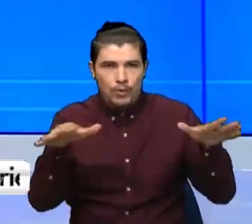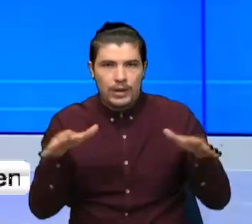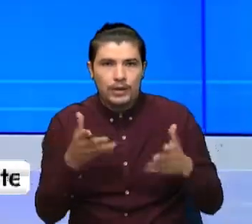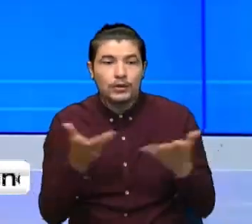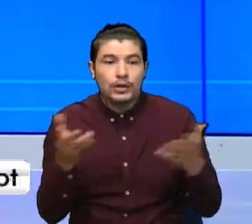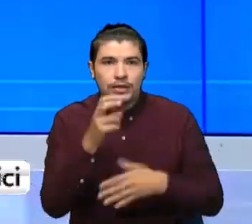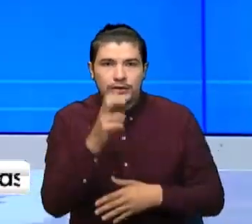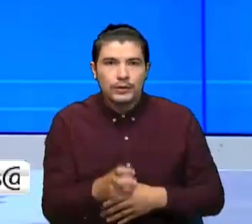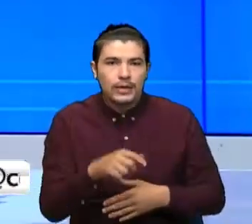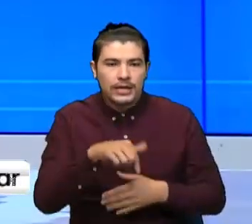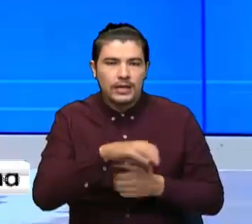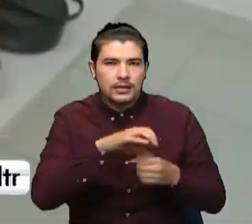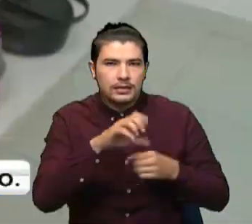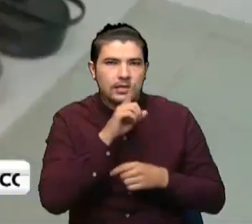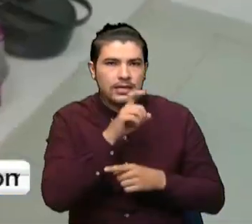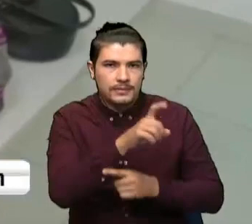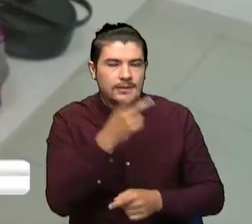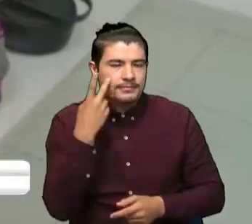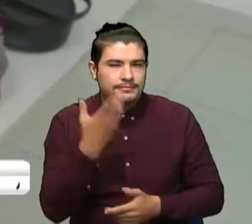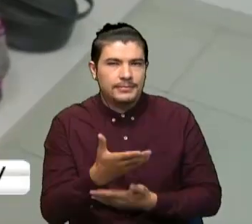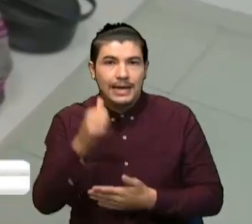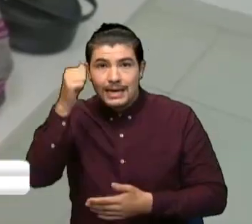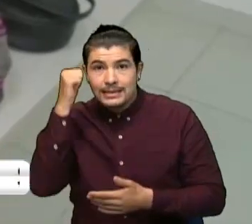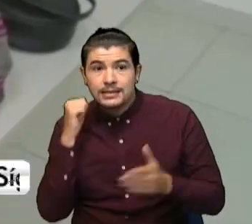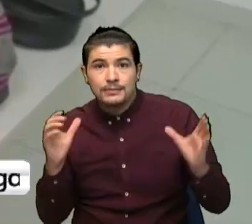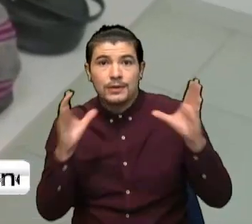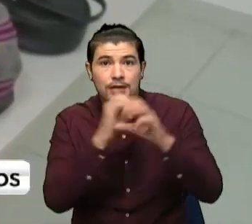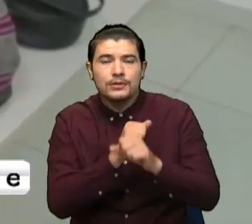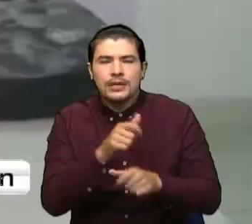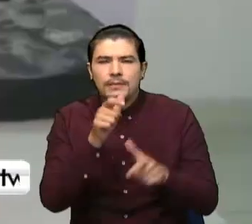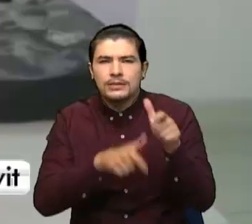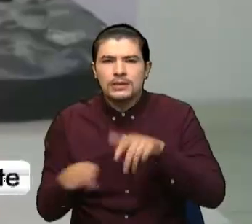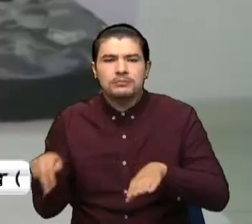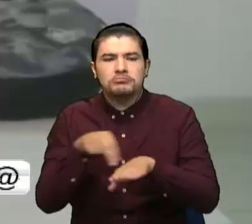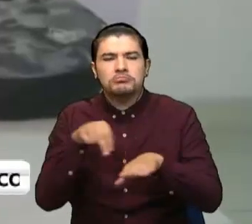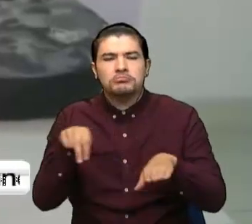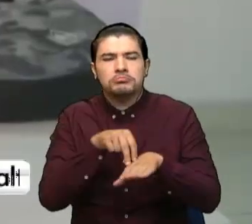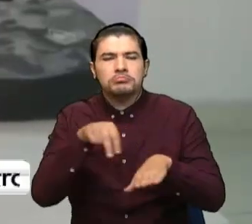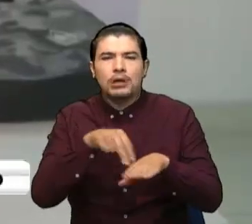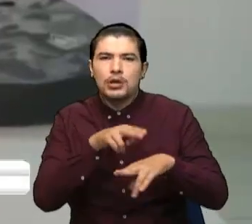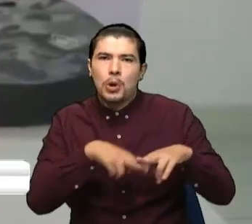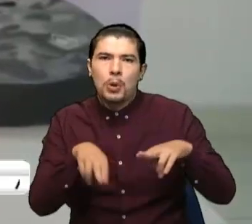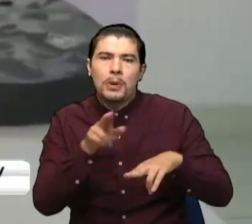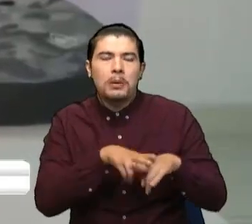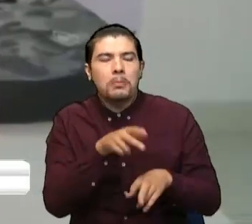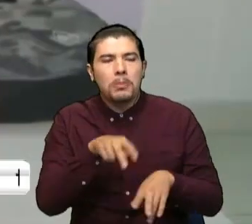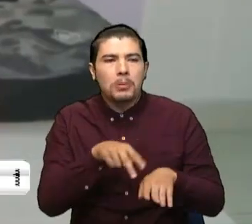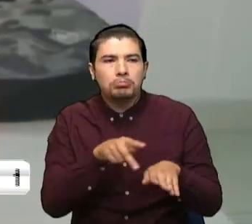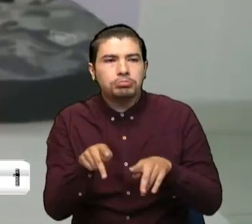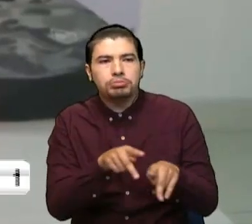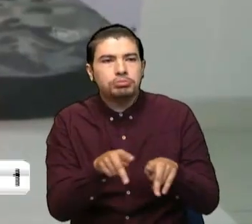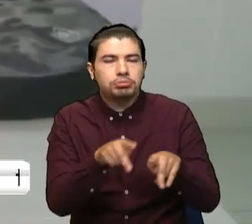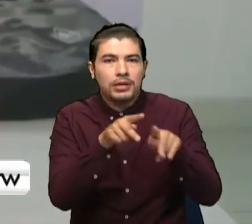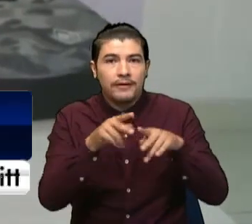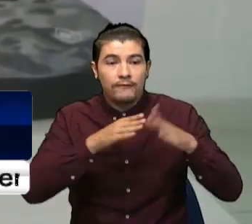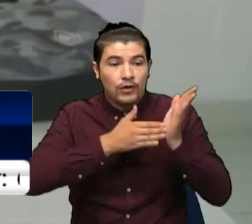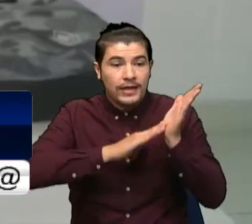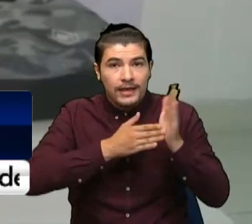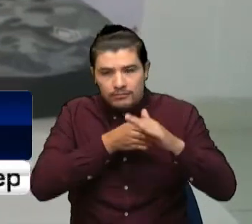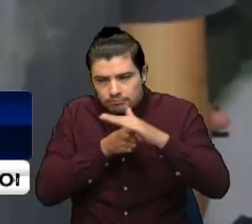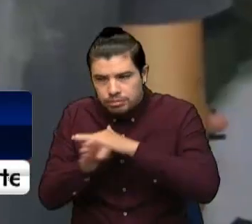bucaramanga anoche los pasajeros de un bus de servicio público municipal que se dirigía de floridablanca